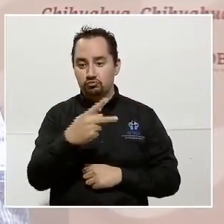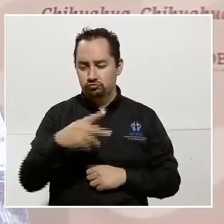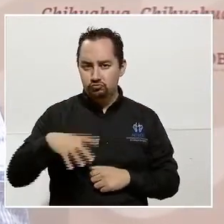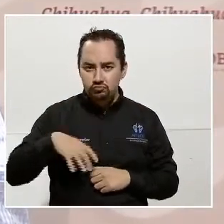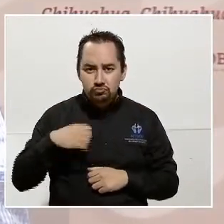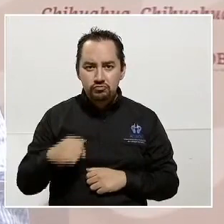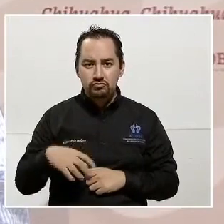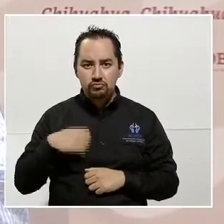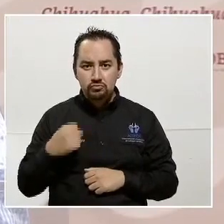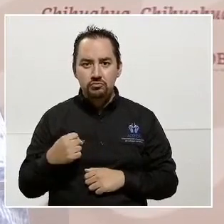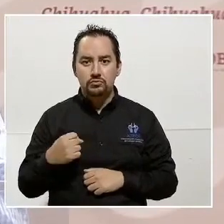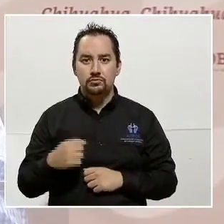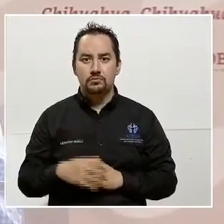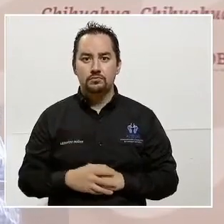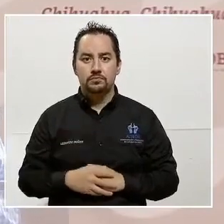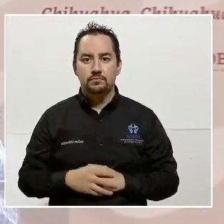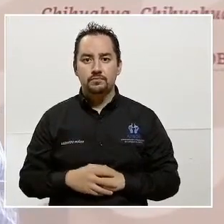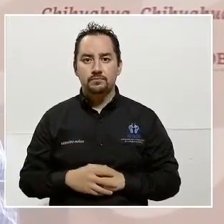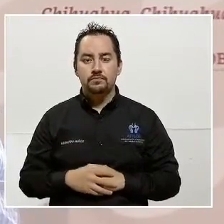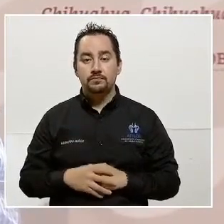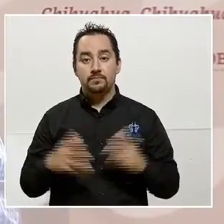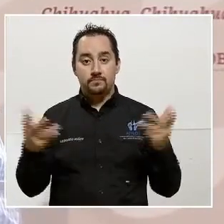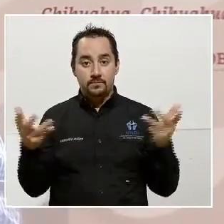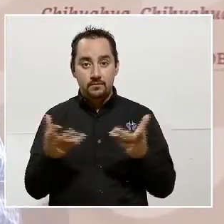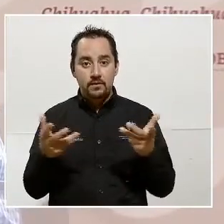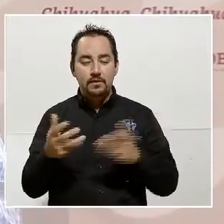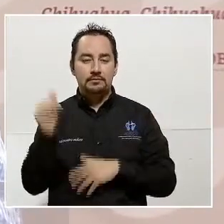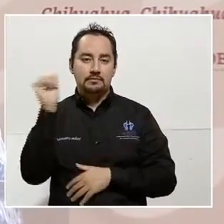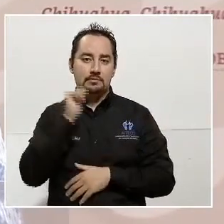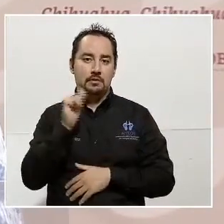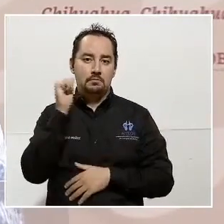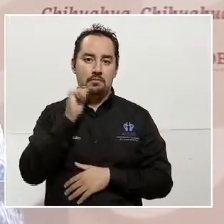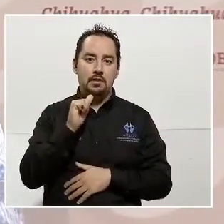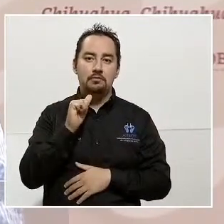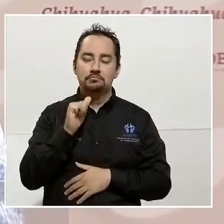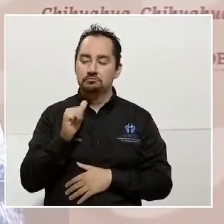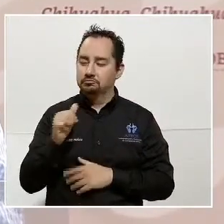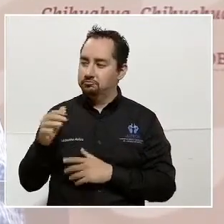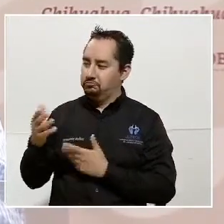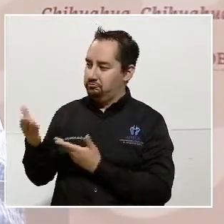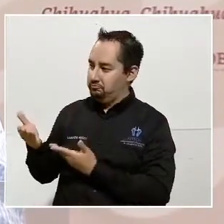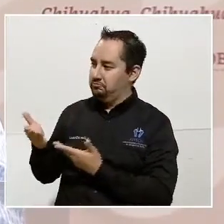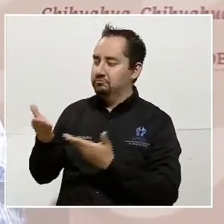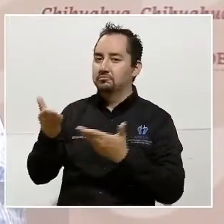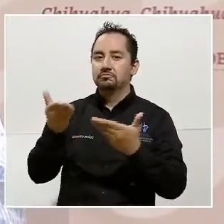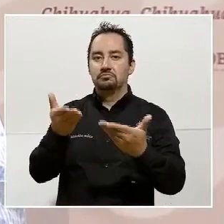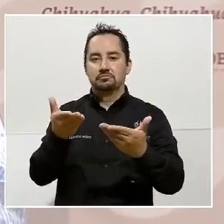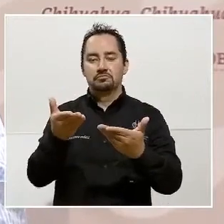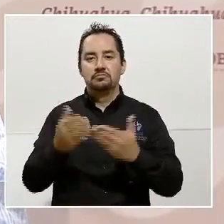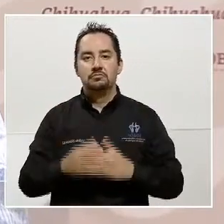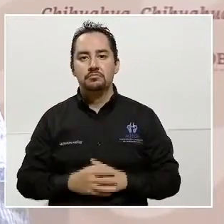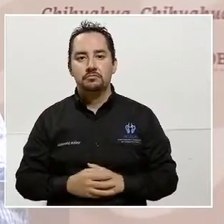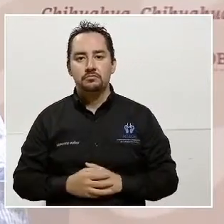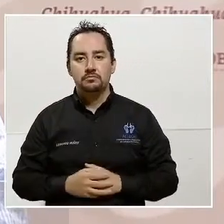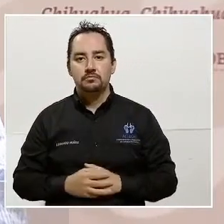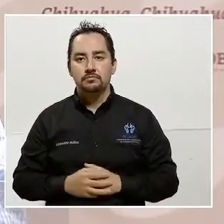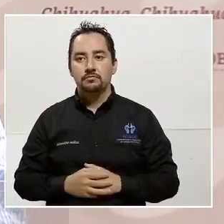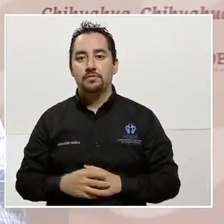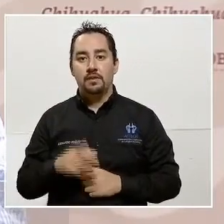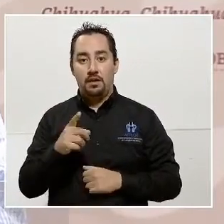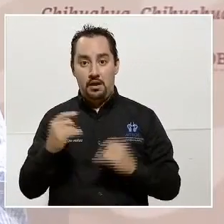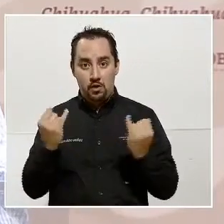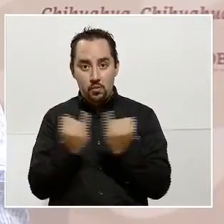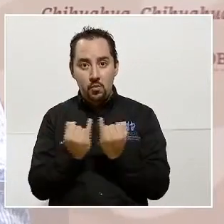luchas y búsquedas serán siempre privilegiadas, así como también